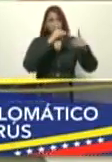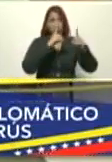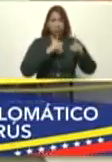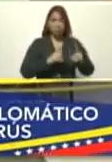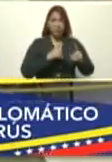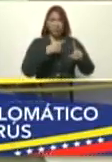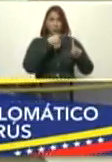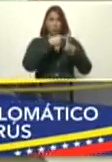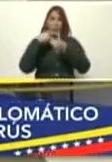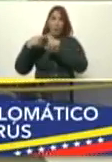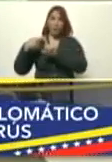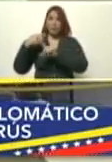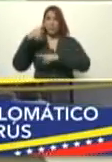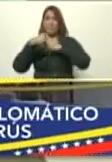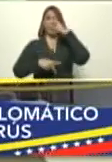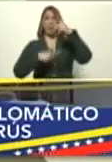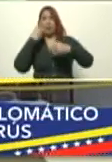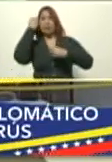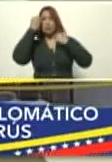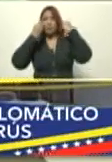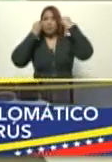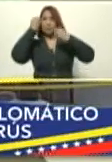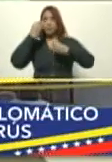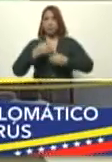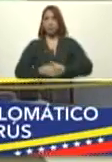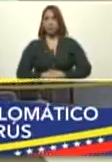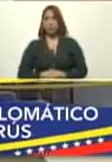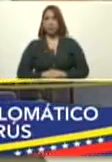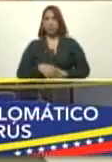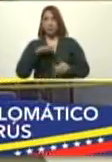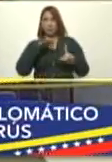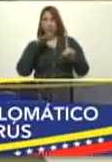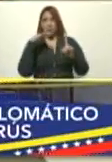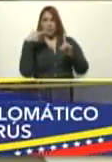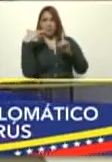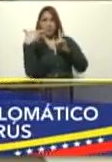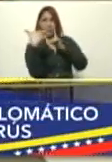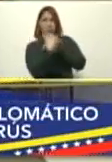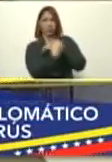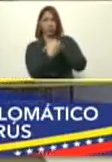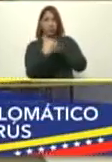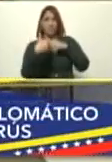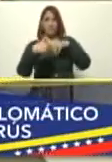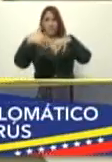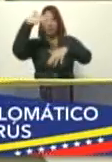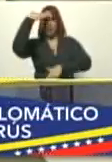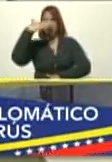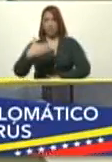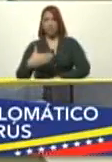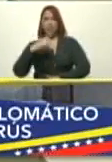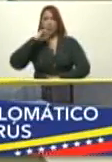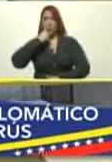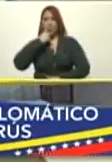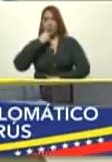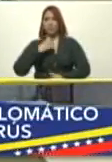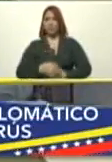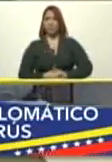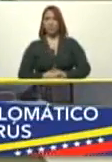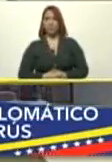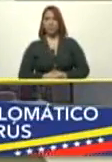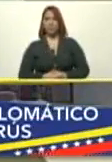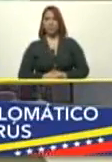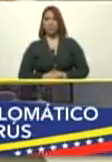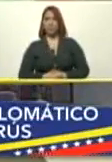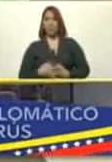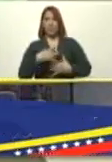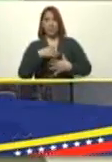a los planes de rodear militarmente a Rusia. Han